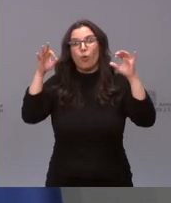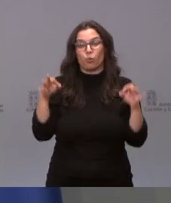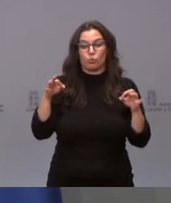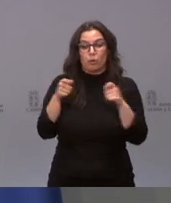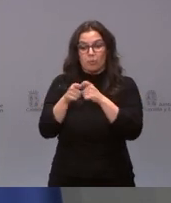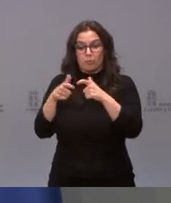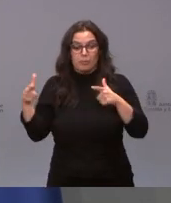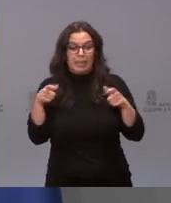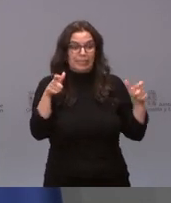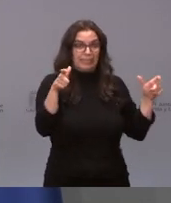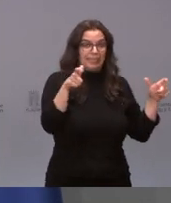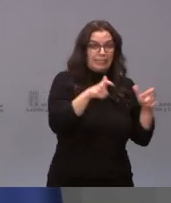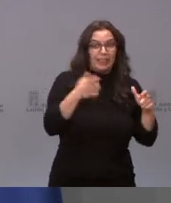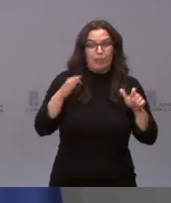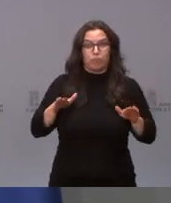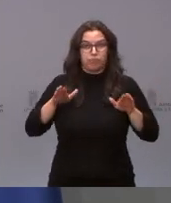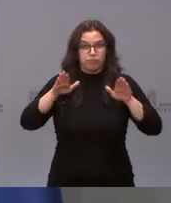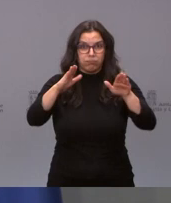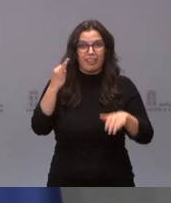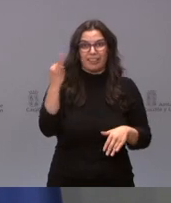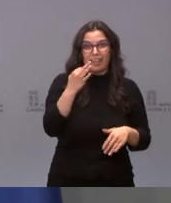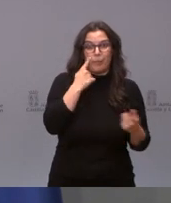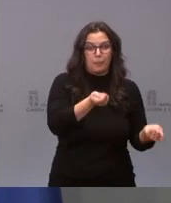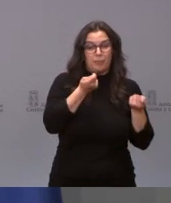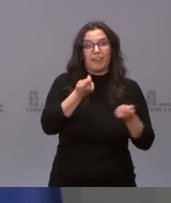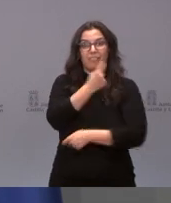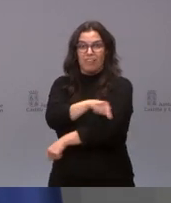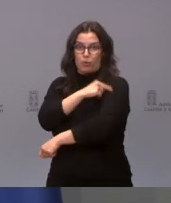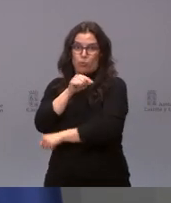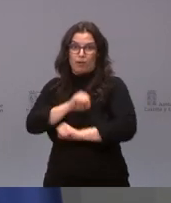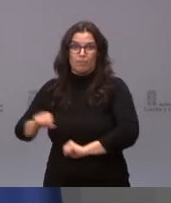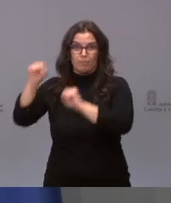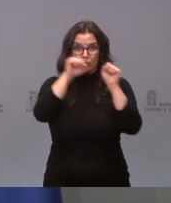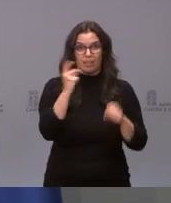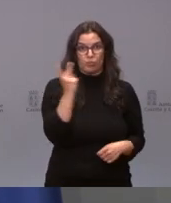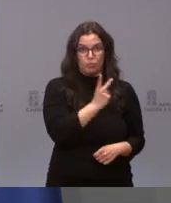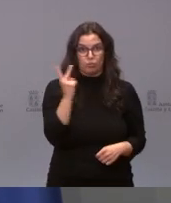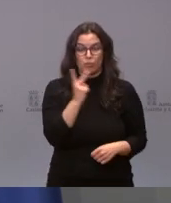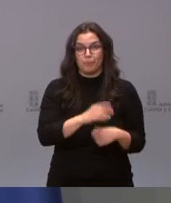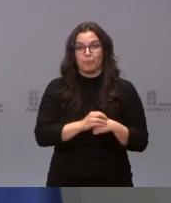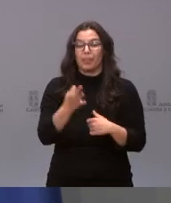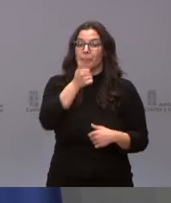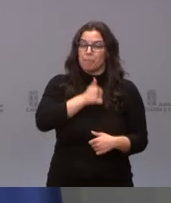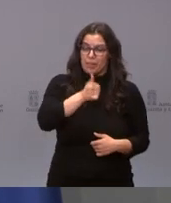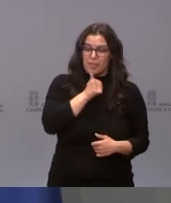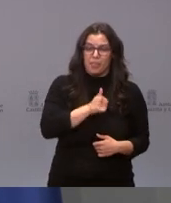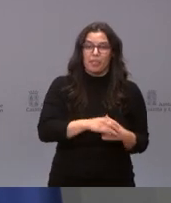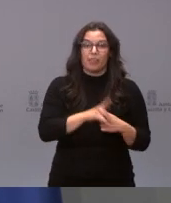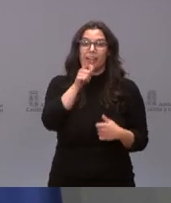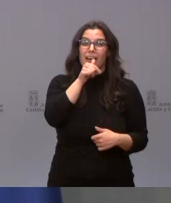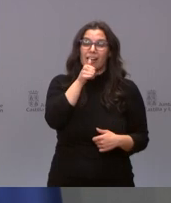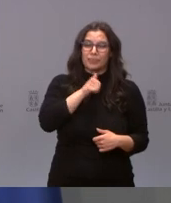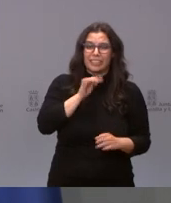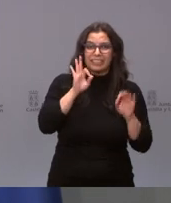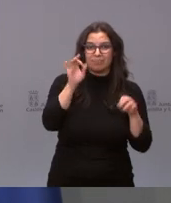en el que tenemos que hacer las dos cosas vacunarnos y protegernos debemos ser pacientes aguantar unas semanas